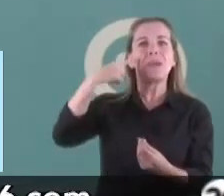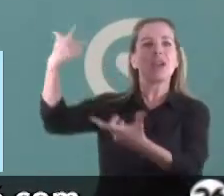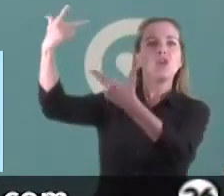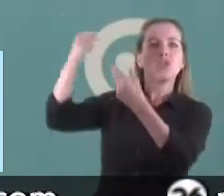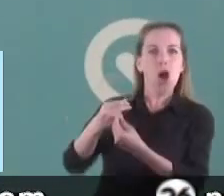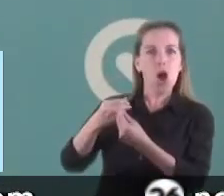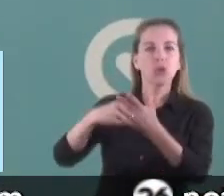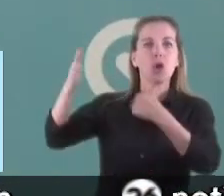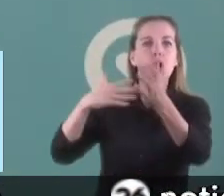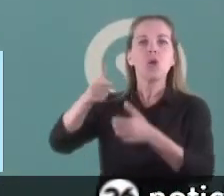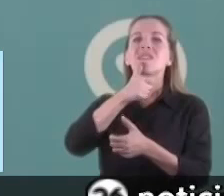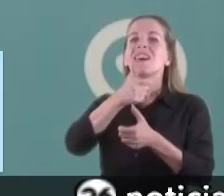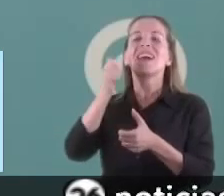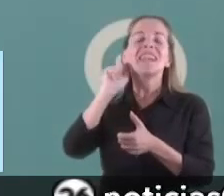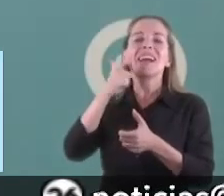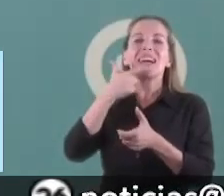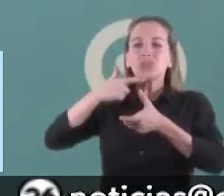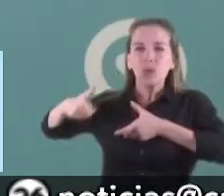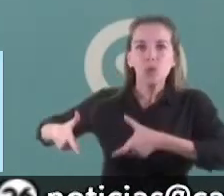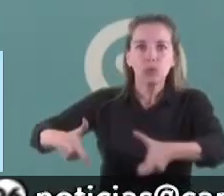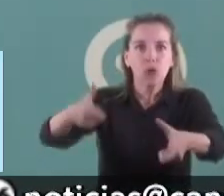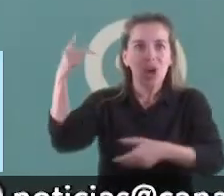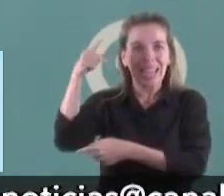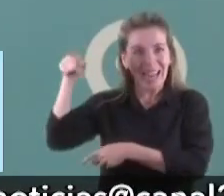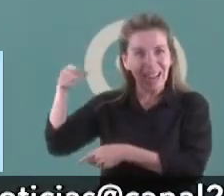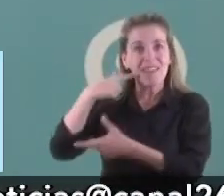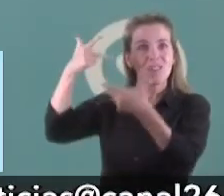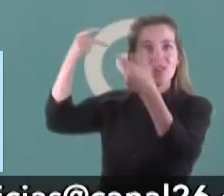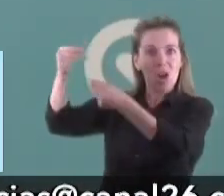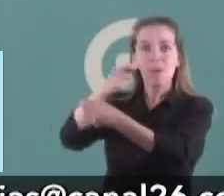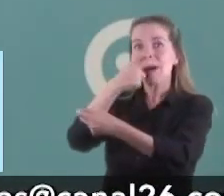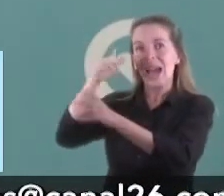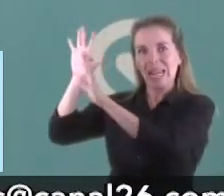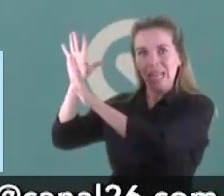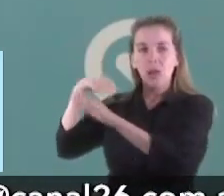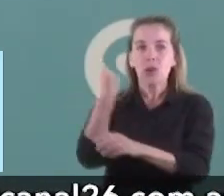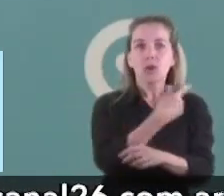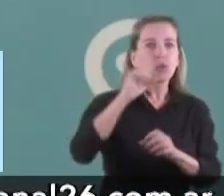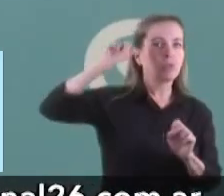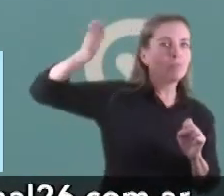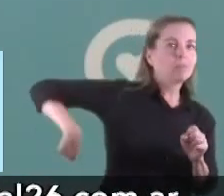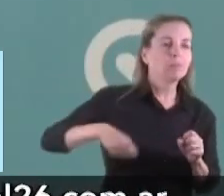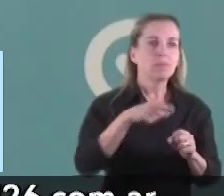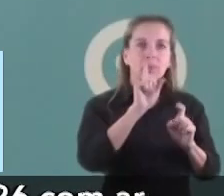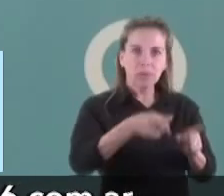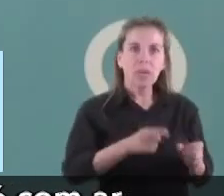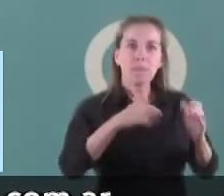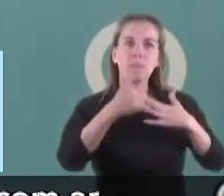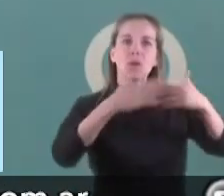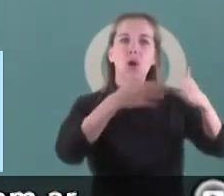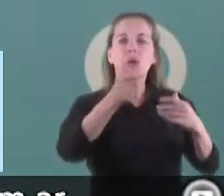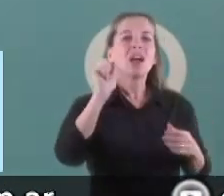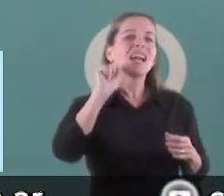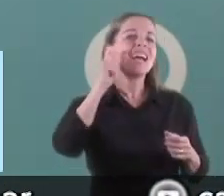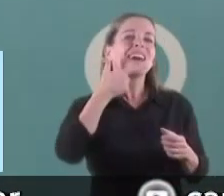a esa imposición del fondo monetario internacional la desoímos e hicimos el gasoductos en este primer semestre y